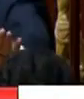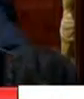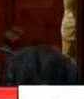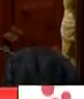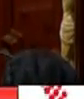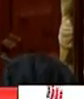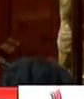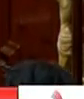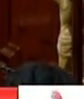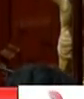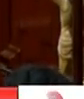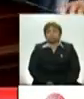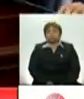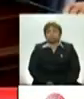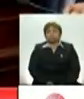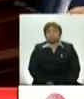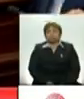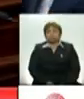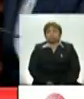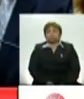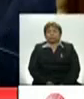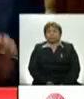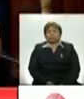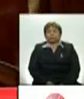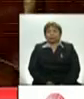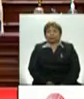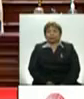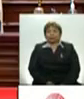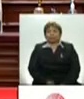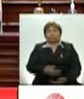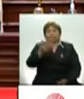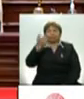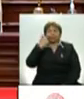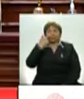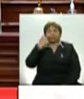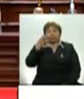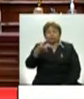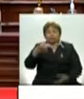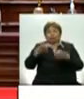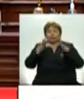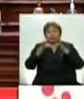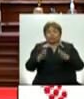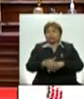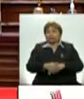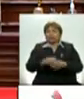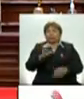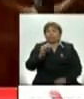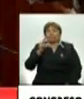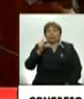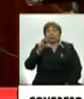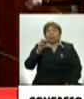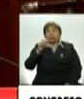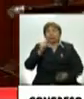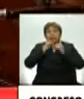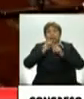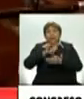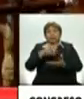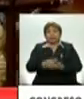aclarar que no soy el secretario general, por lo contrario, soy candidato a la Secretaría General Nacional. Así okay. es.